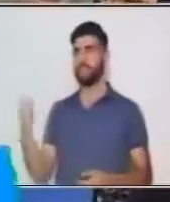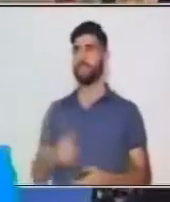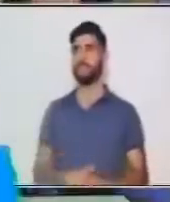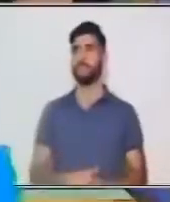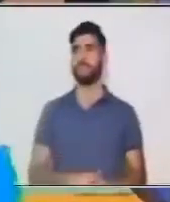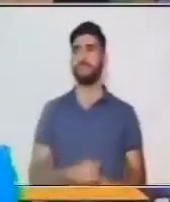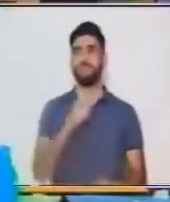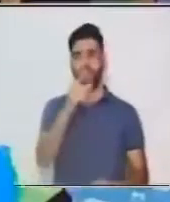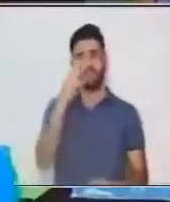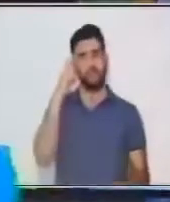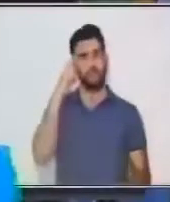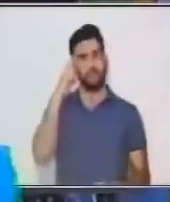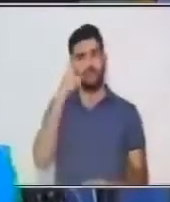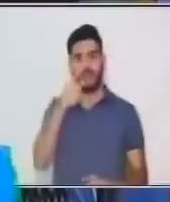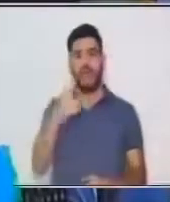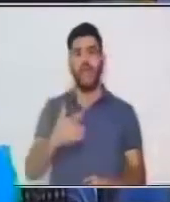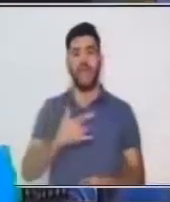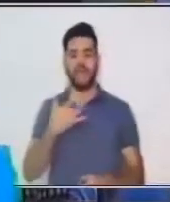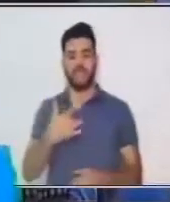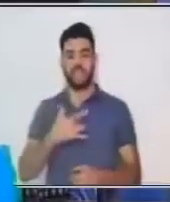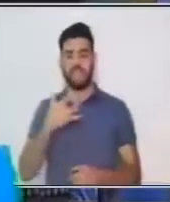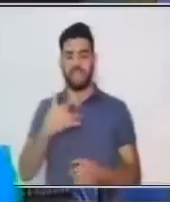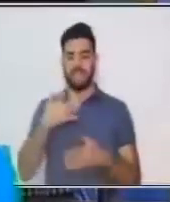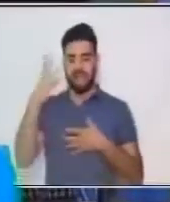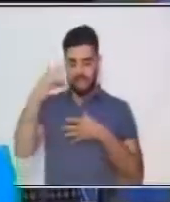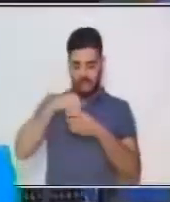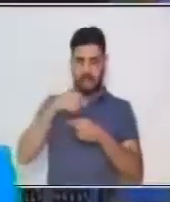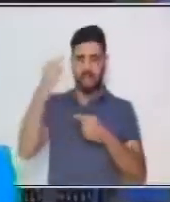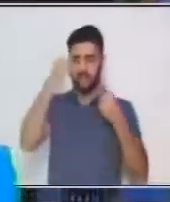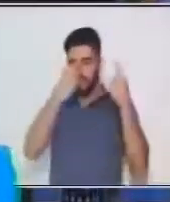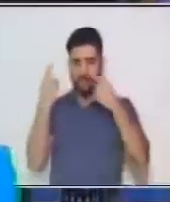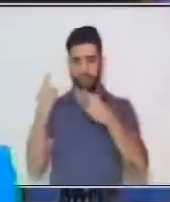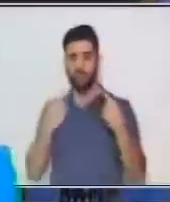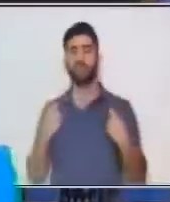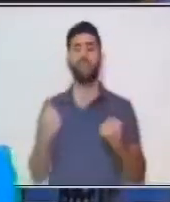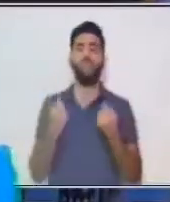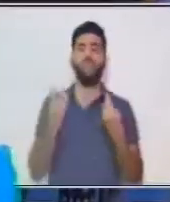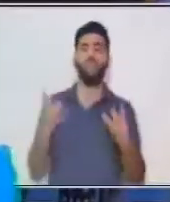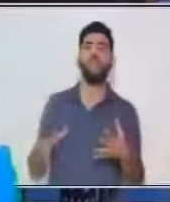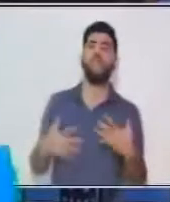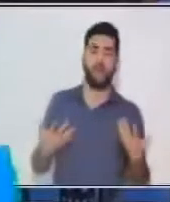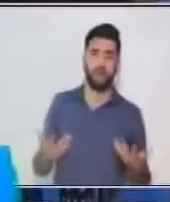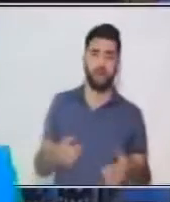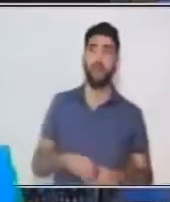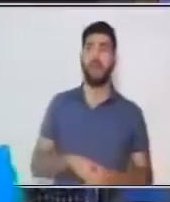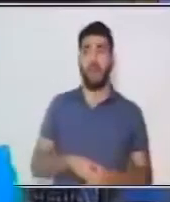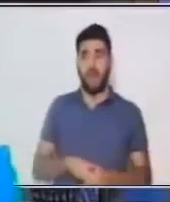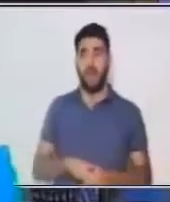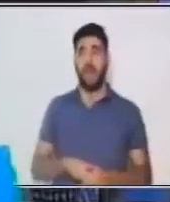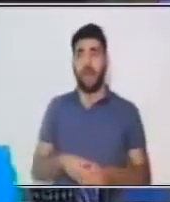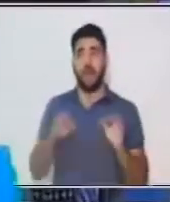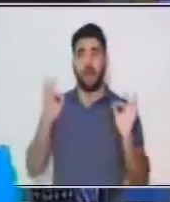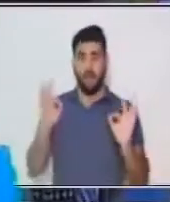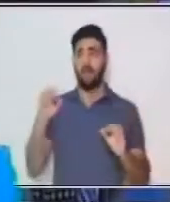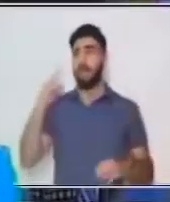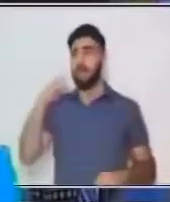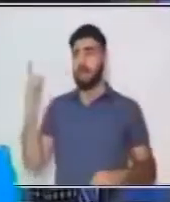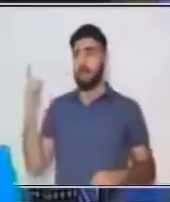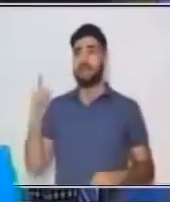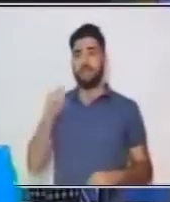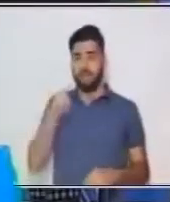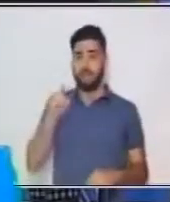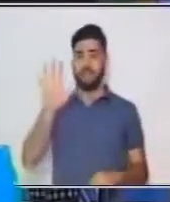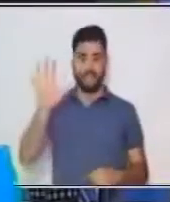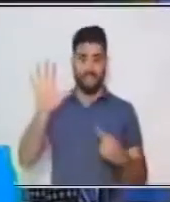sentidos? Muy bien. Observa esta imagen y en este momento en tu portafolio escribe qué sentidos estás observando